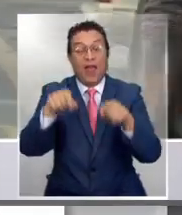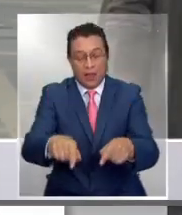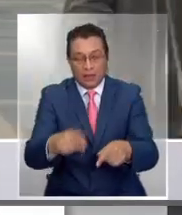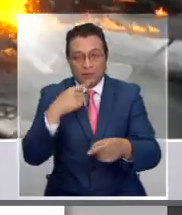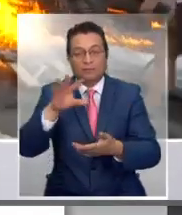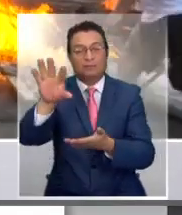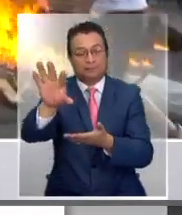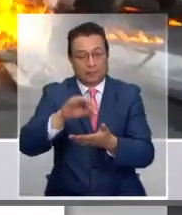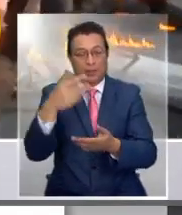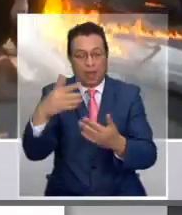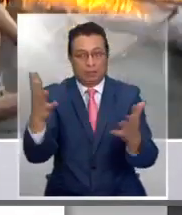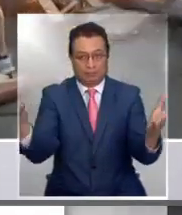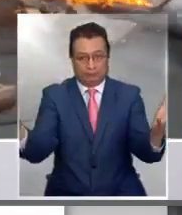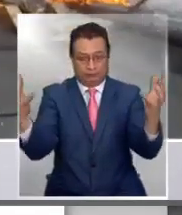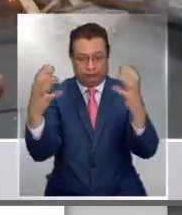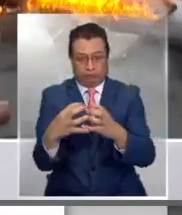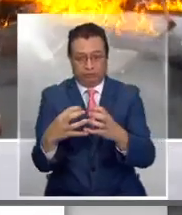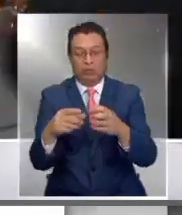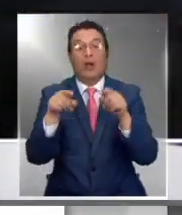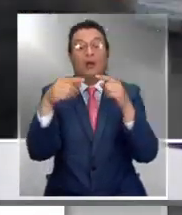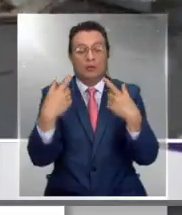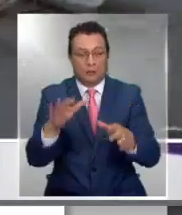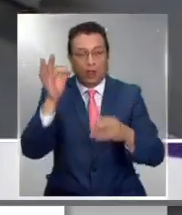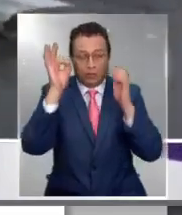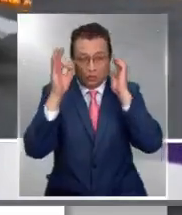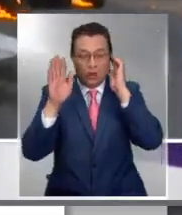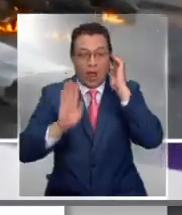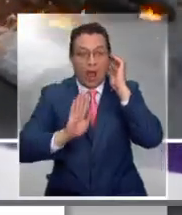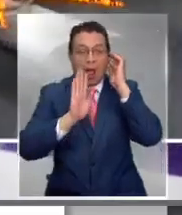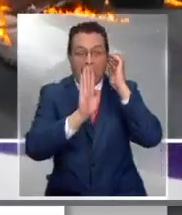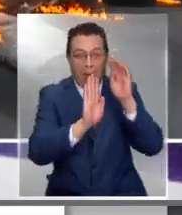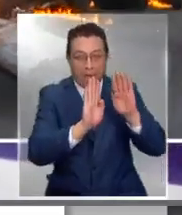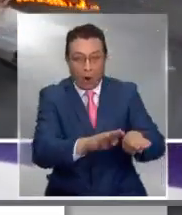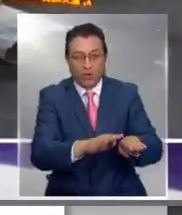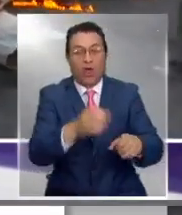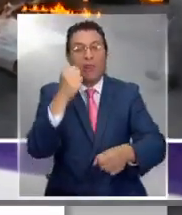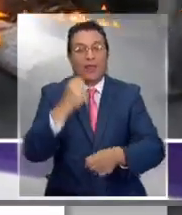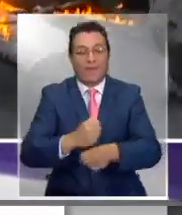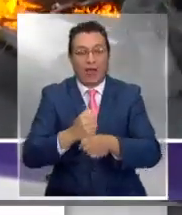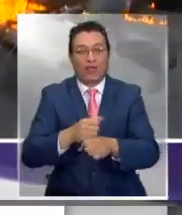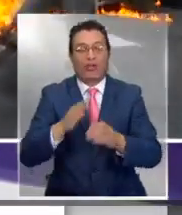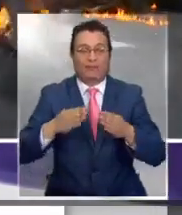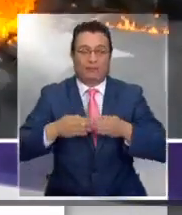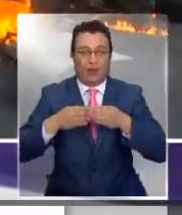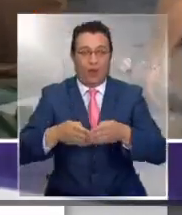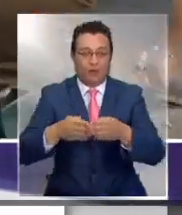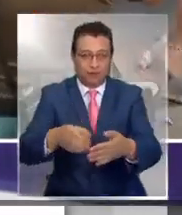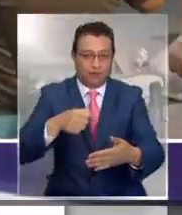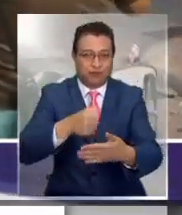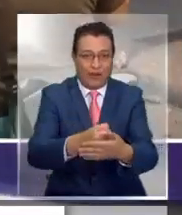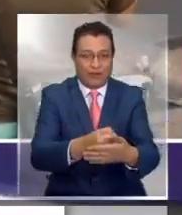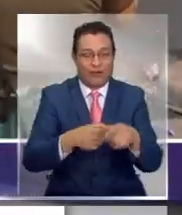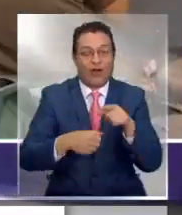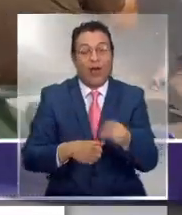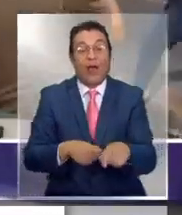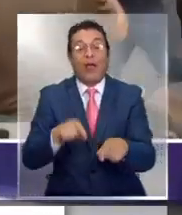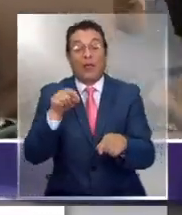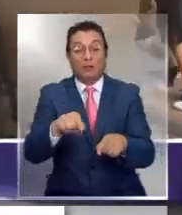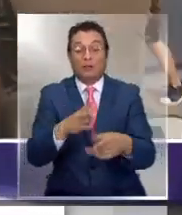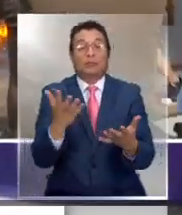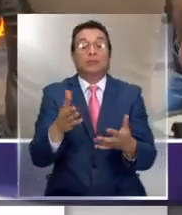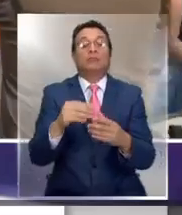una congregación, de hecho, para apoyar a los trabajadores portuarios, pero eso terminó finalmente